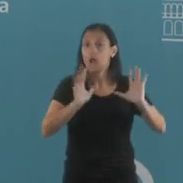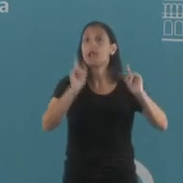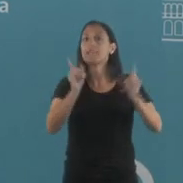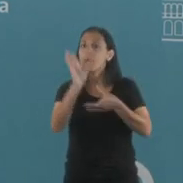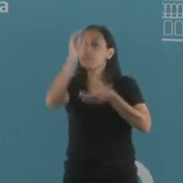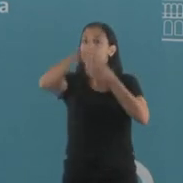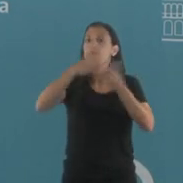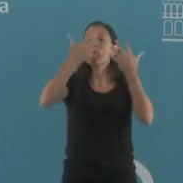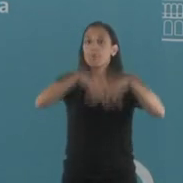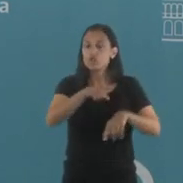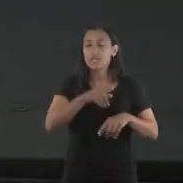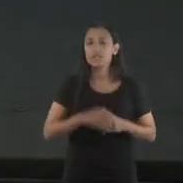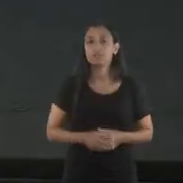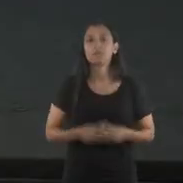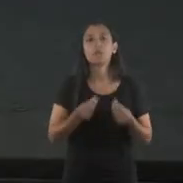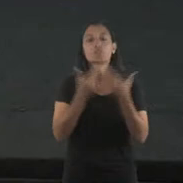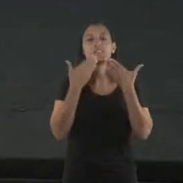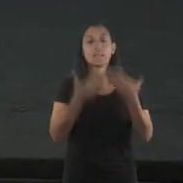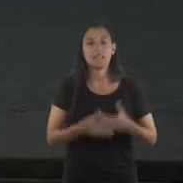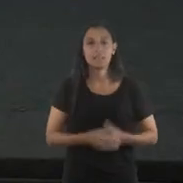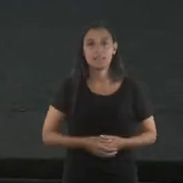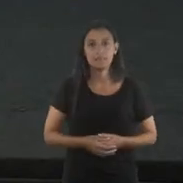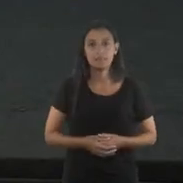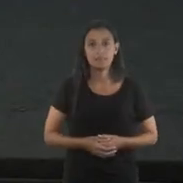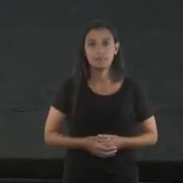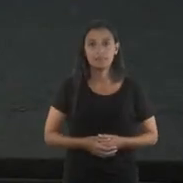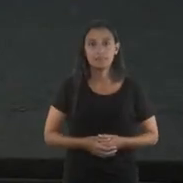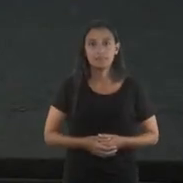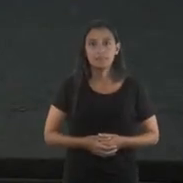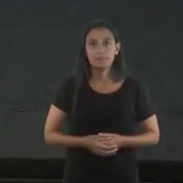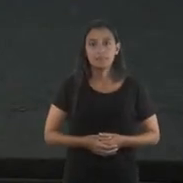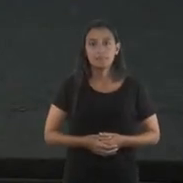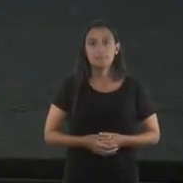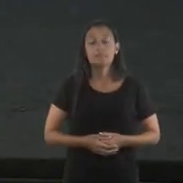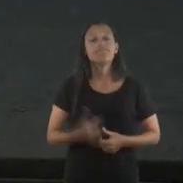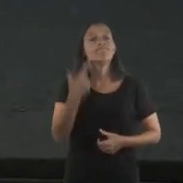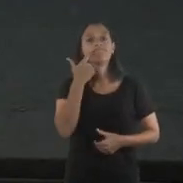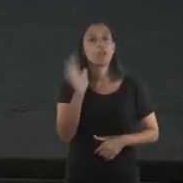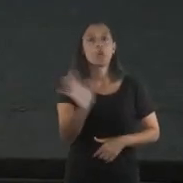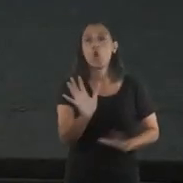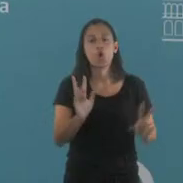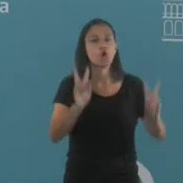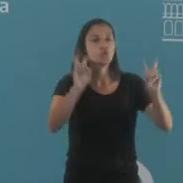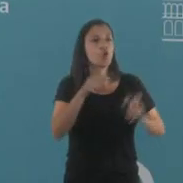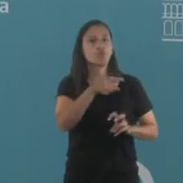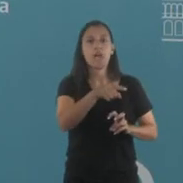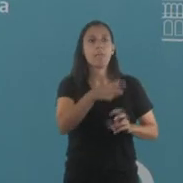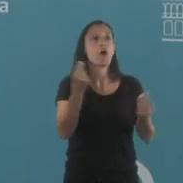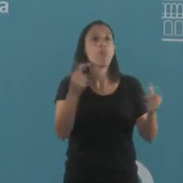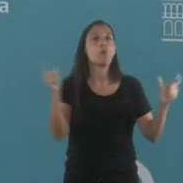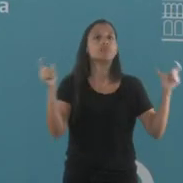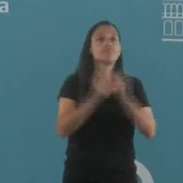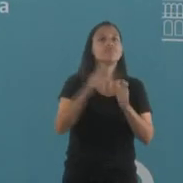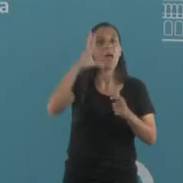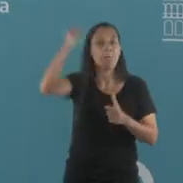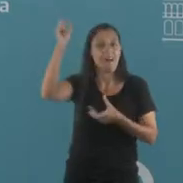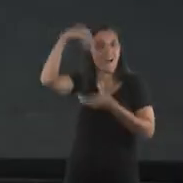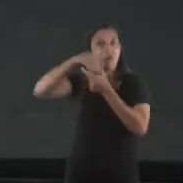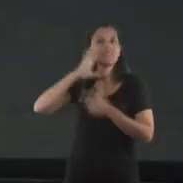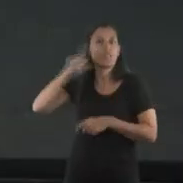proyecto estratégico. Muchas gracias, Brian. No conozco los términos en que se reúne el embajador en Estados Unidos.